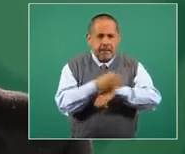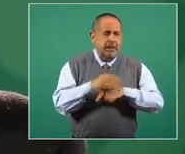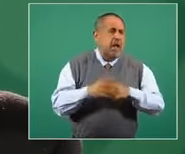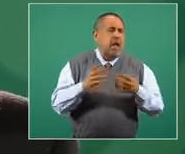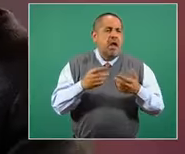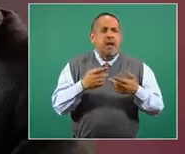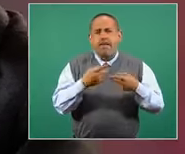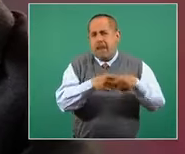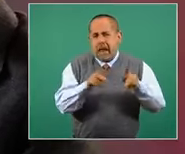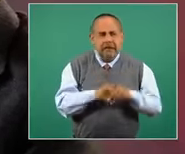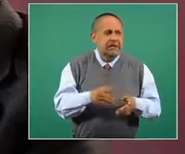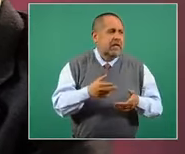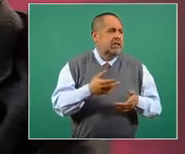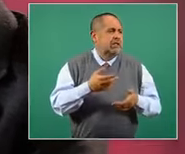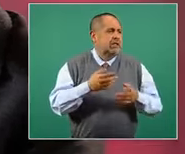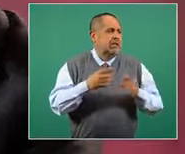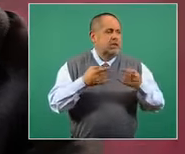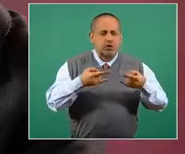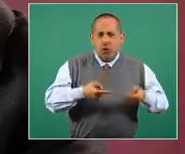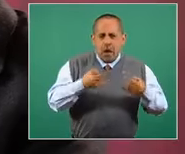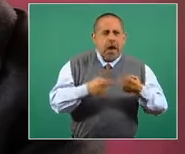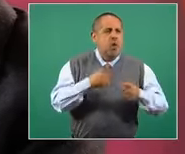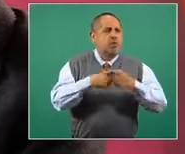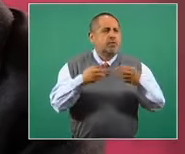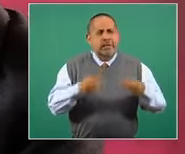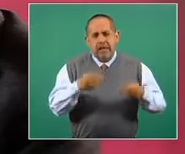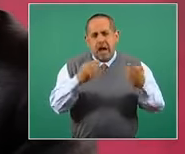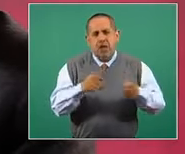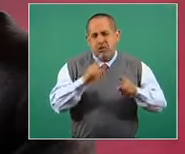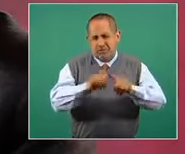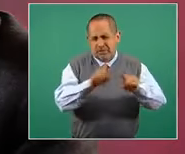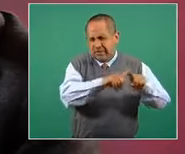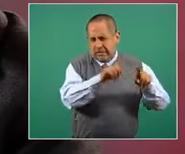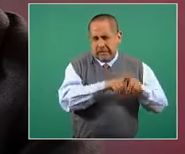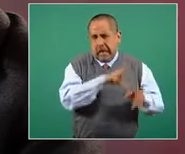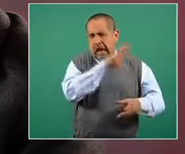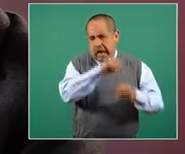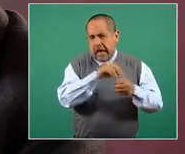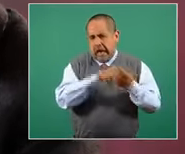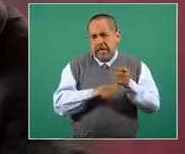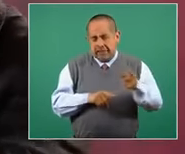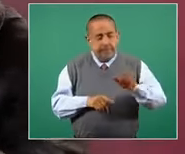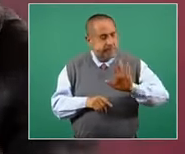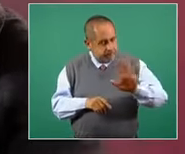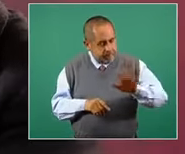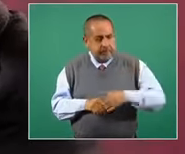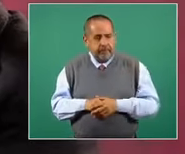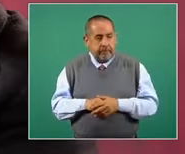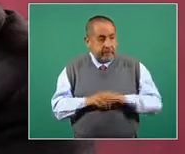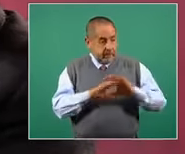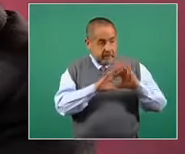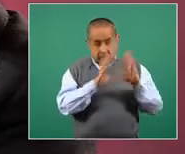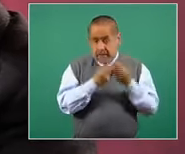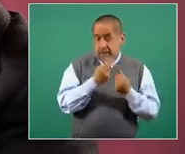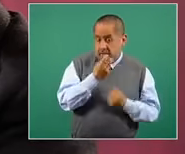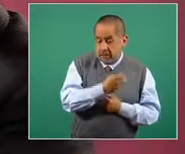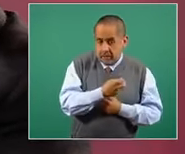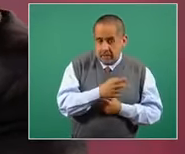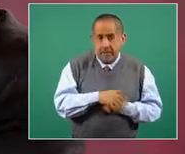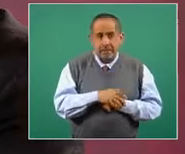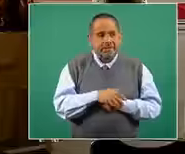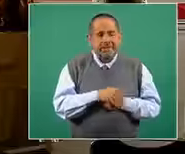plazas públicas, en escuelas, en mercados y demás establecimientos, aún considerando todo el conjunto,